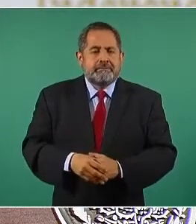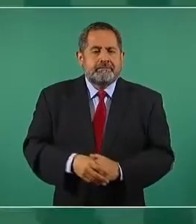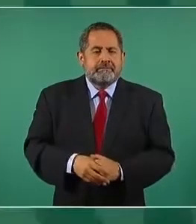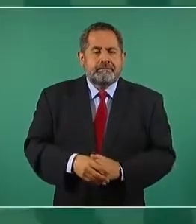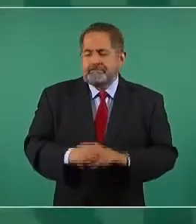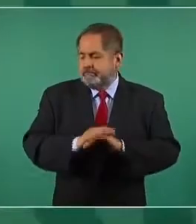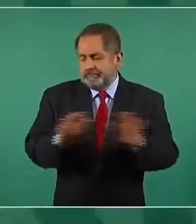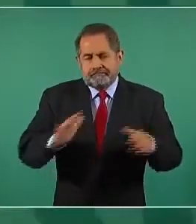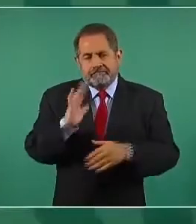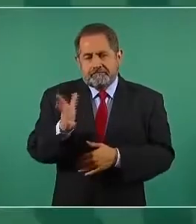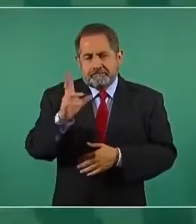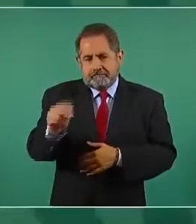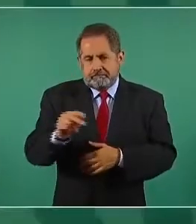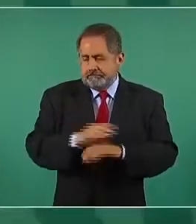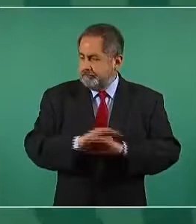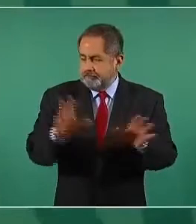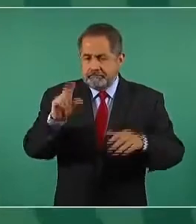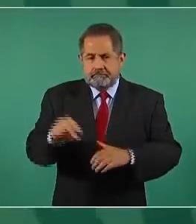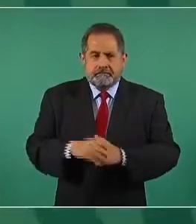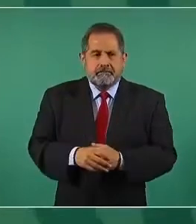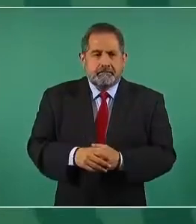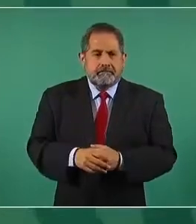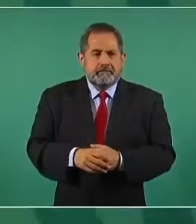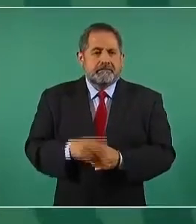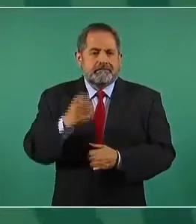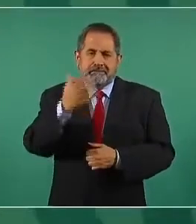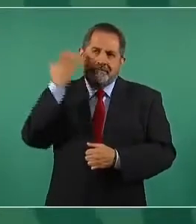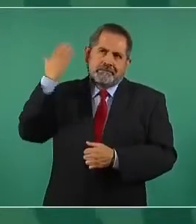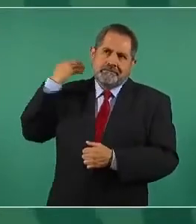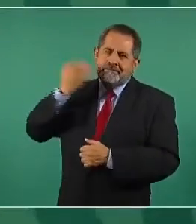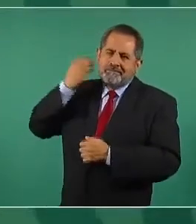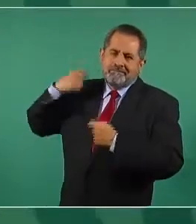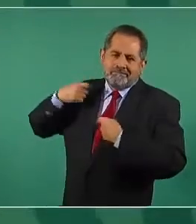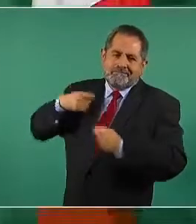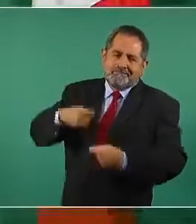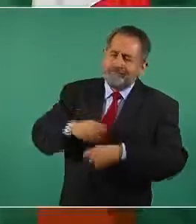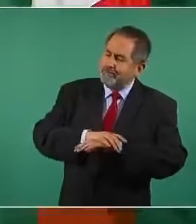Ya no es así. Esa es una herencia